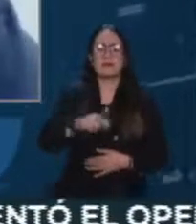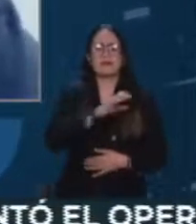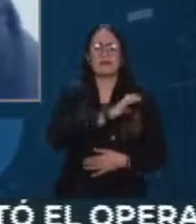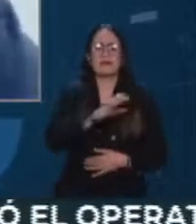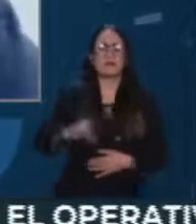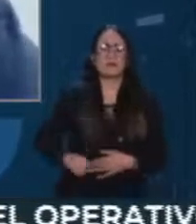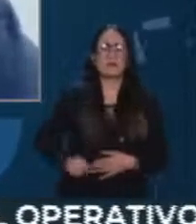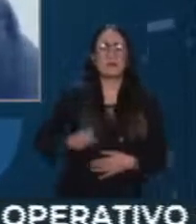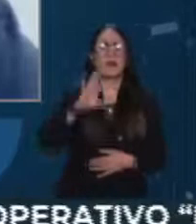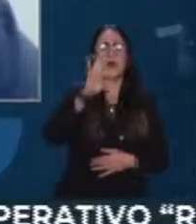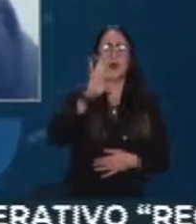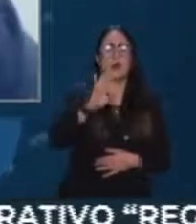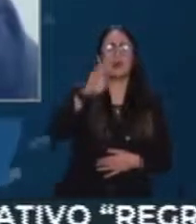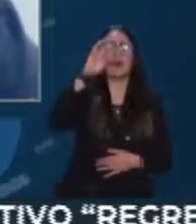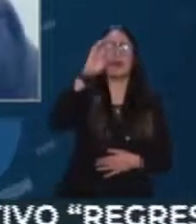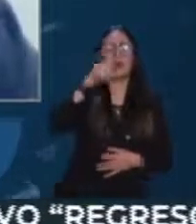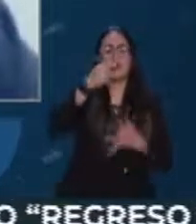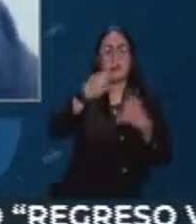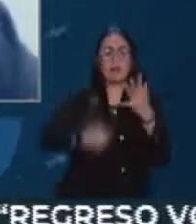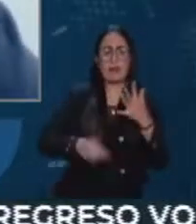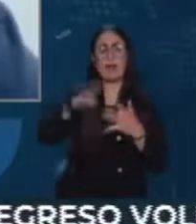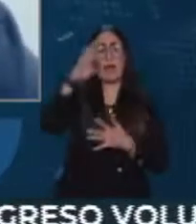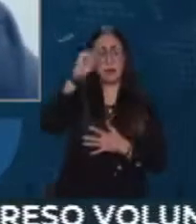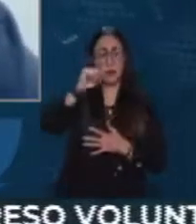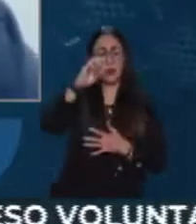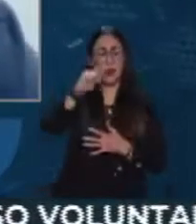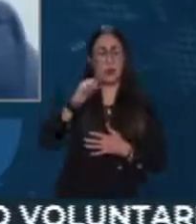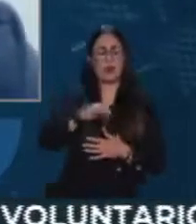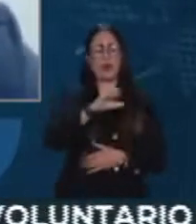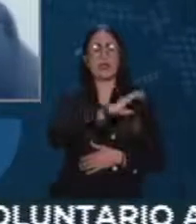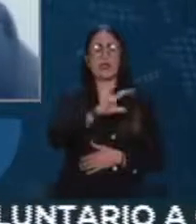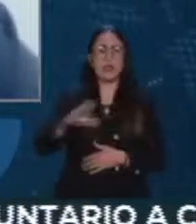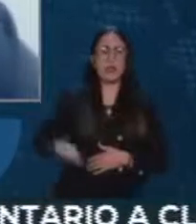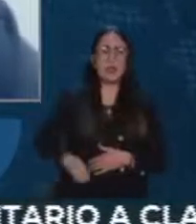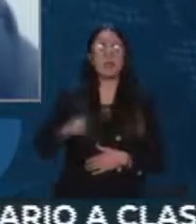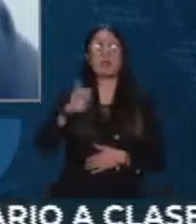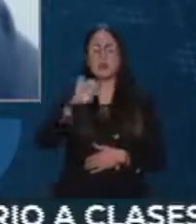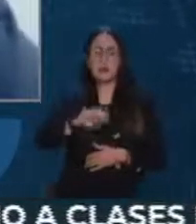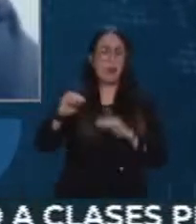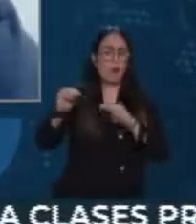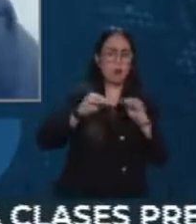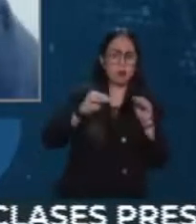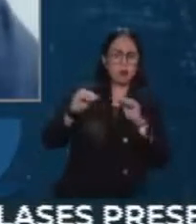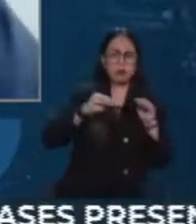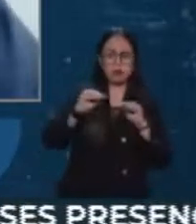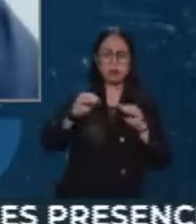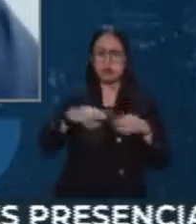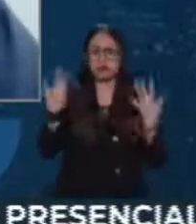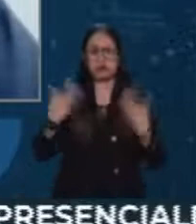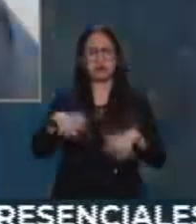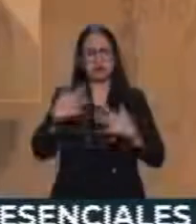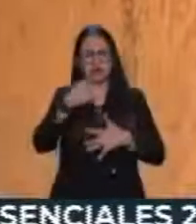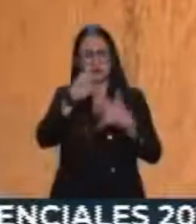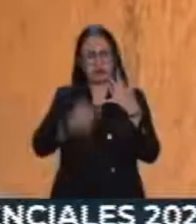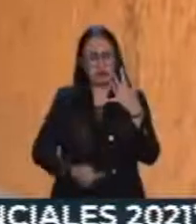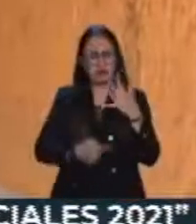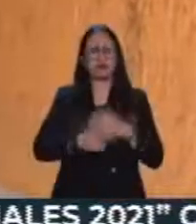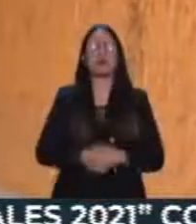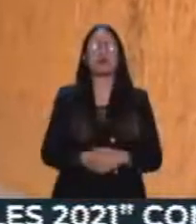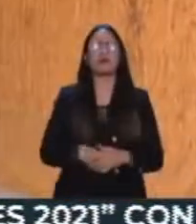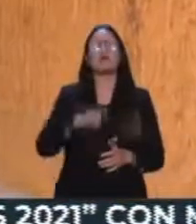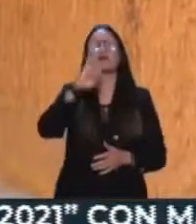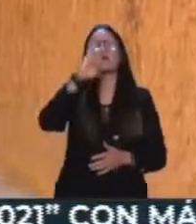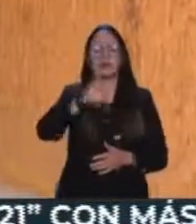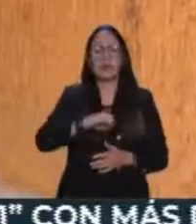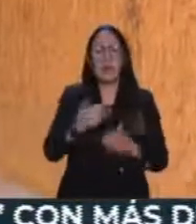entre 9 candidatos y se puso bastante interesante el movimiento por allá. Lo que pudimos reportar, lo que estuvimos dándole también